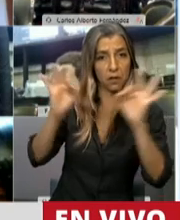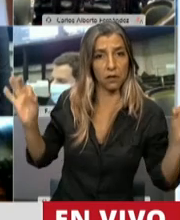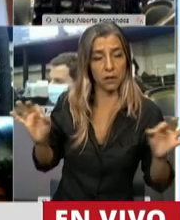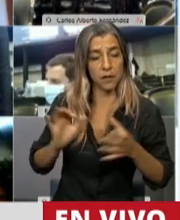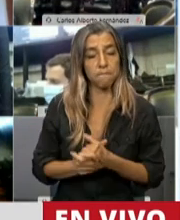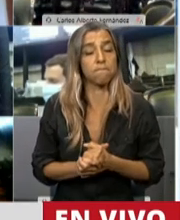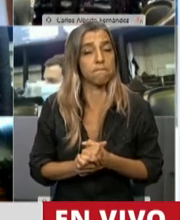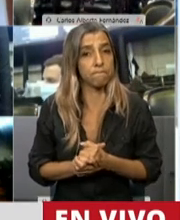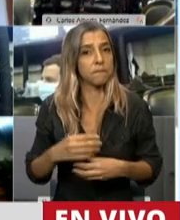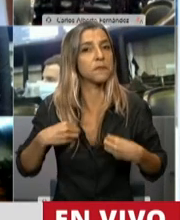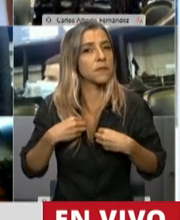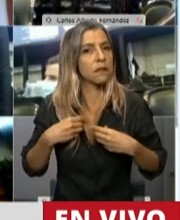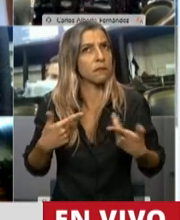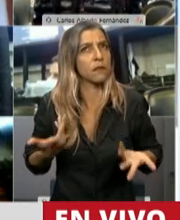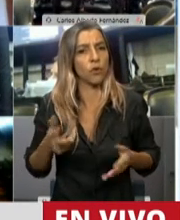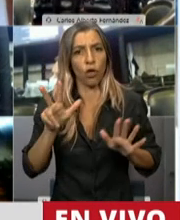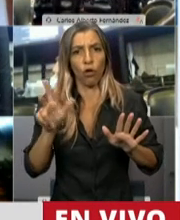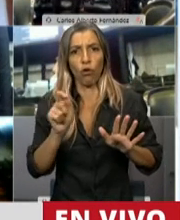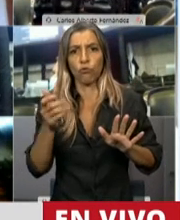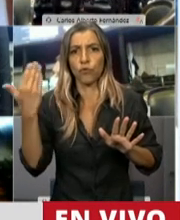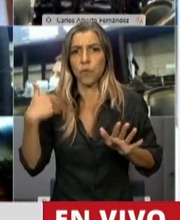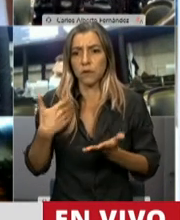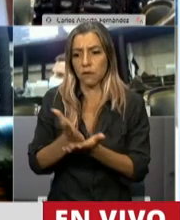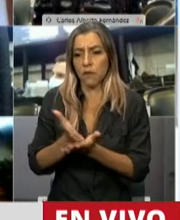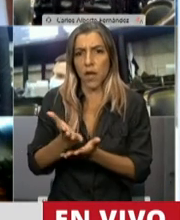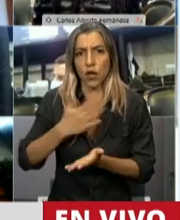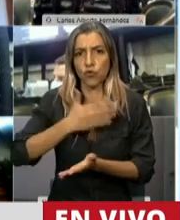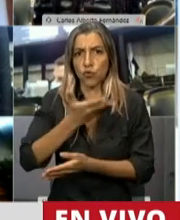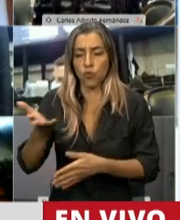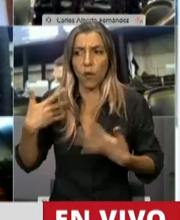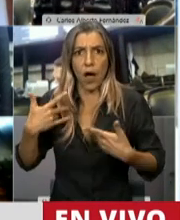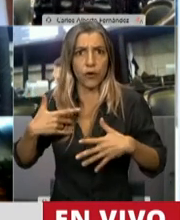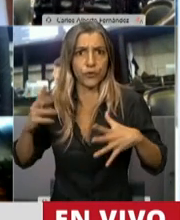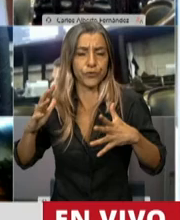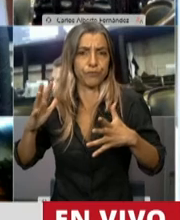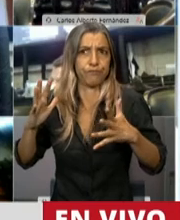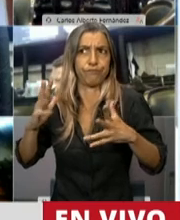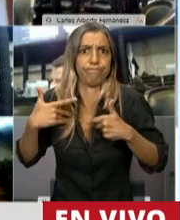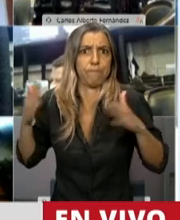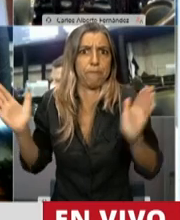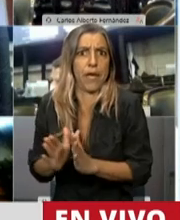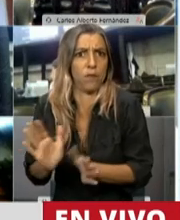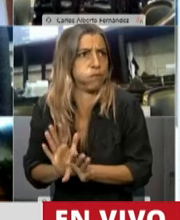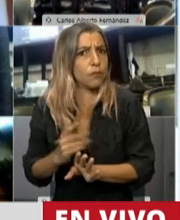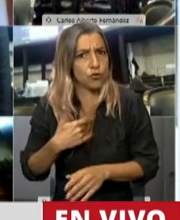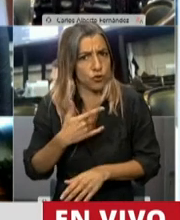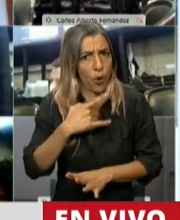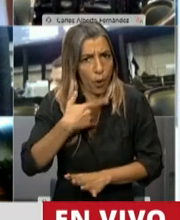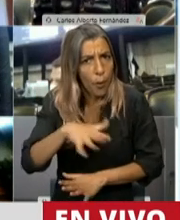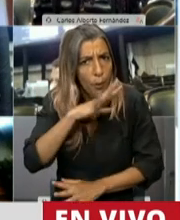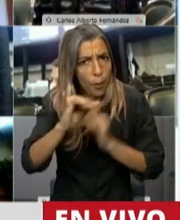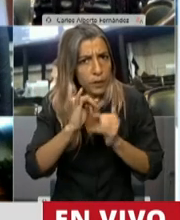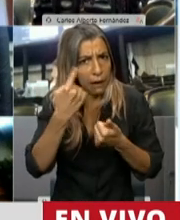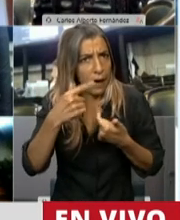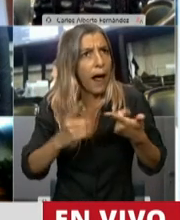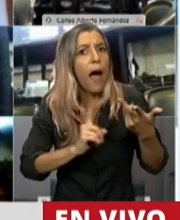de derechos humanos en estos últimos 8 meses. Yo no voy a enumerar todo, pero algunos temas y algunos casos